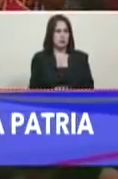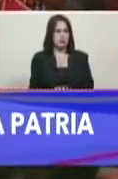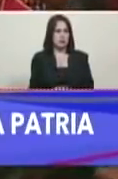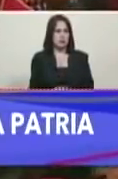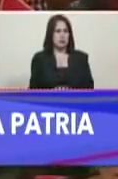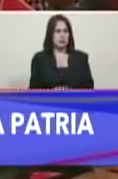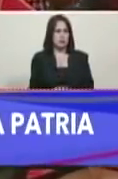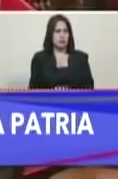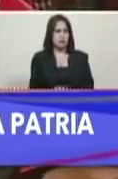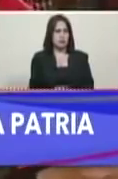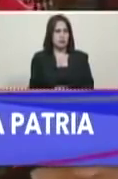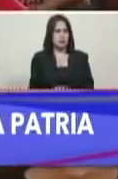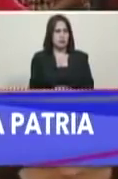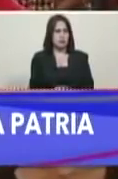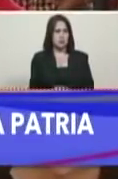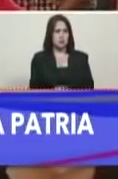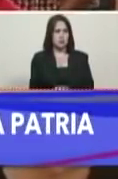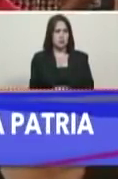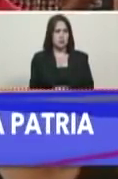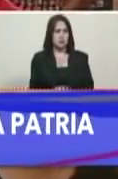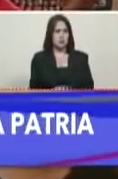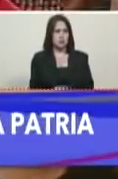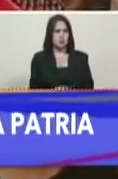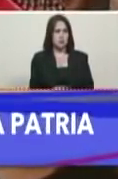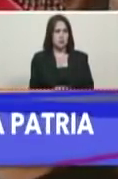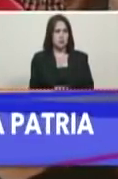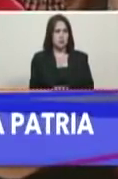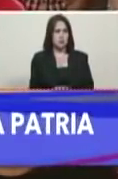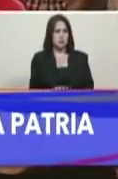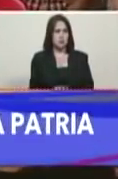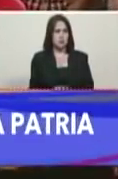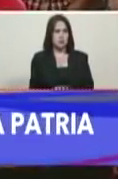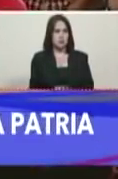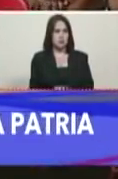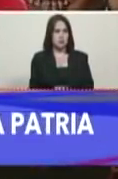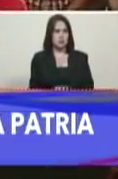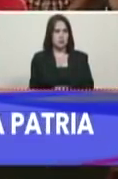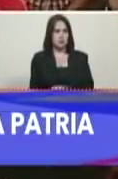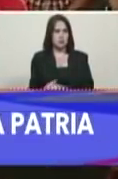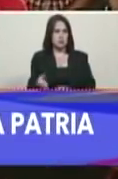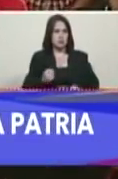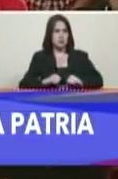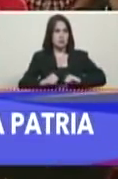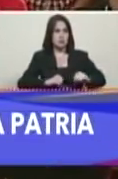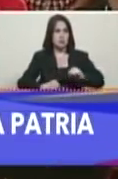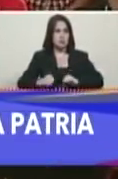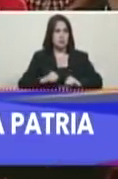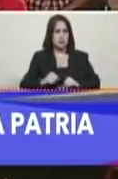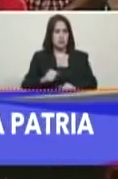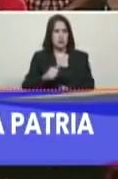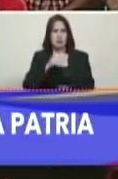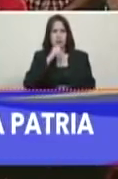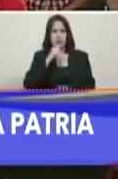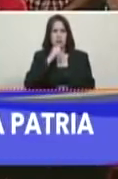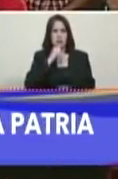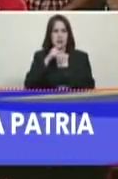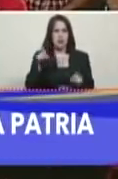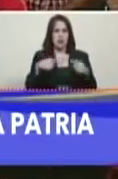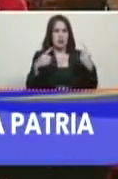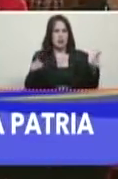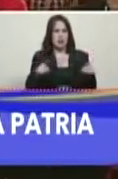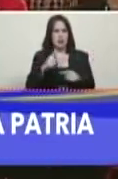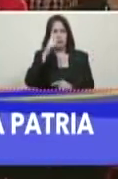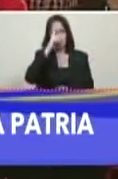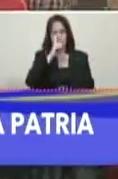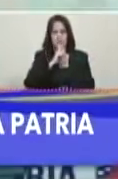Pulido Almeida. De la comunidad de Río Blanco. Dice aquí esta nota que Yomari está cumpliendo años.